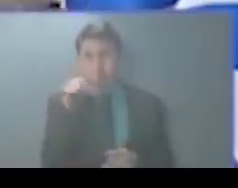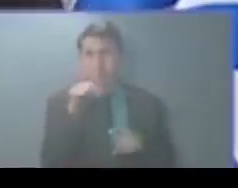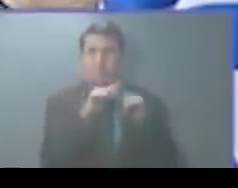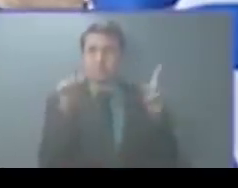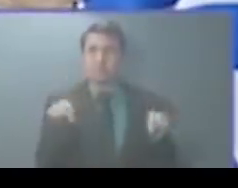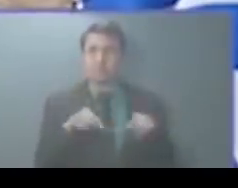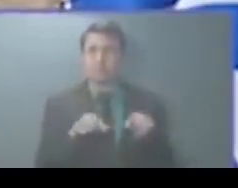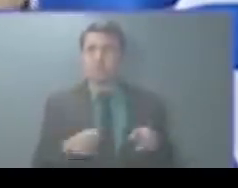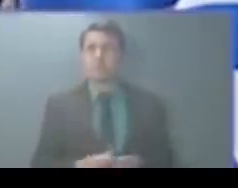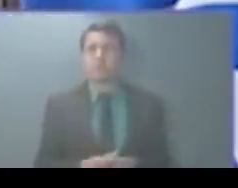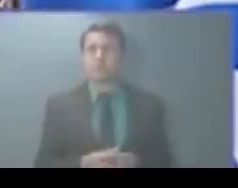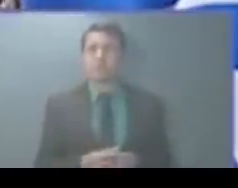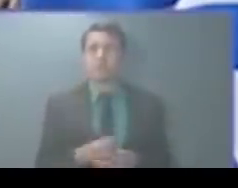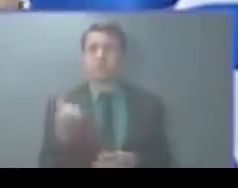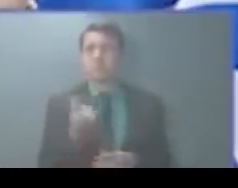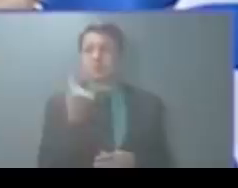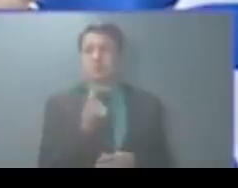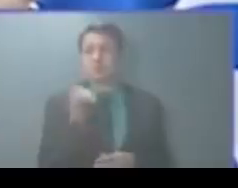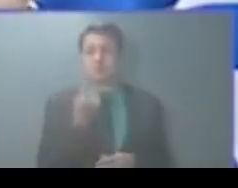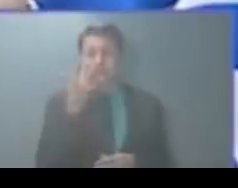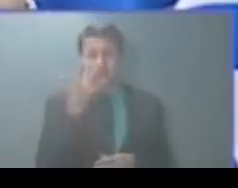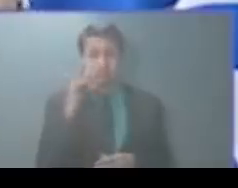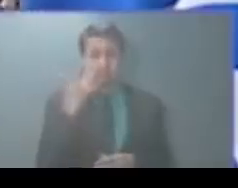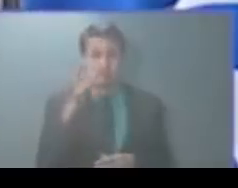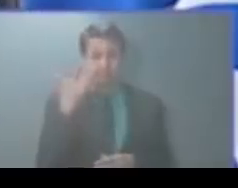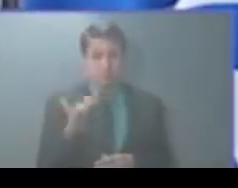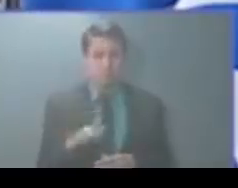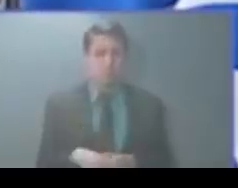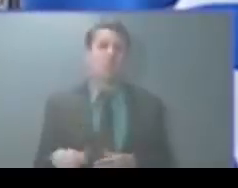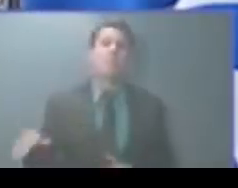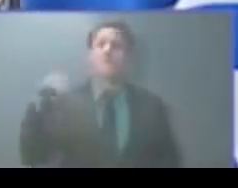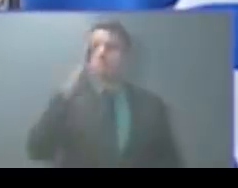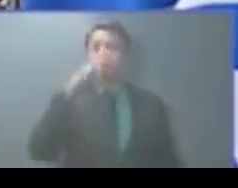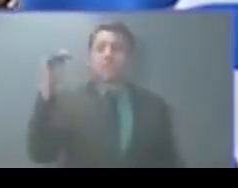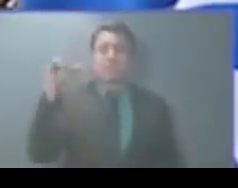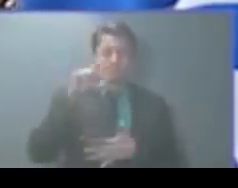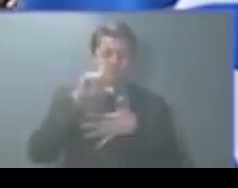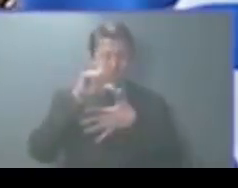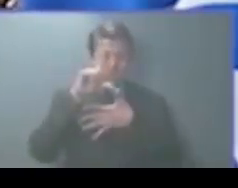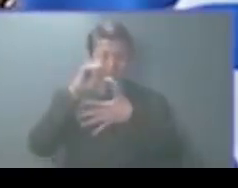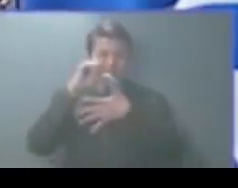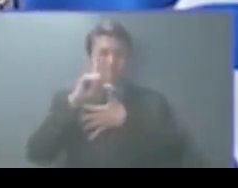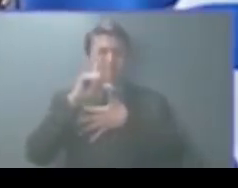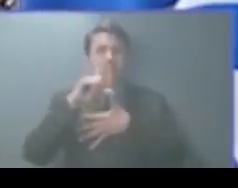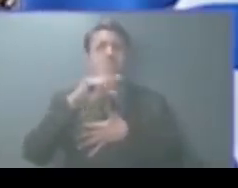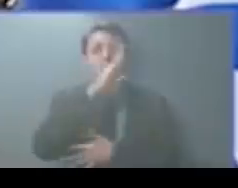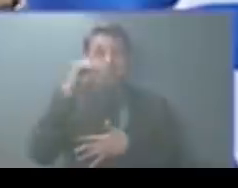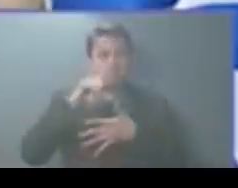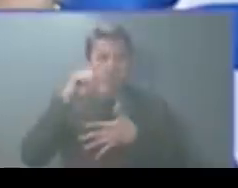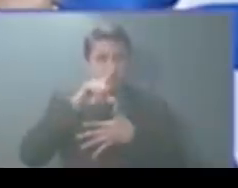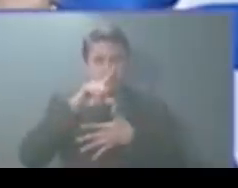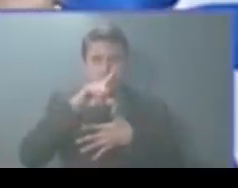cuadro, que son las calificaciones de riesgo de países de América Latina, donde se nos